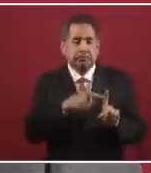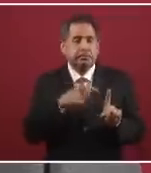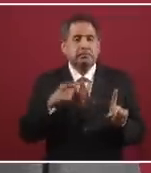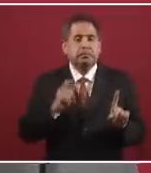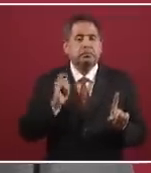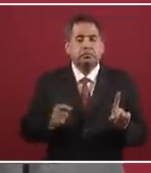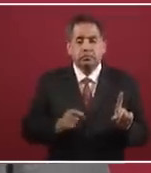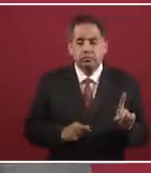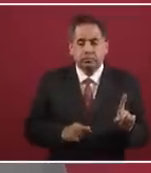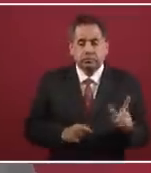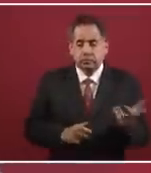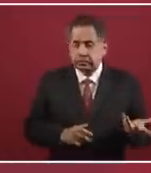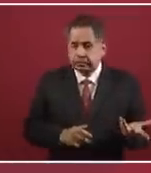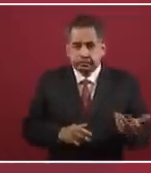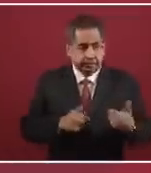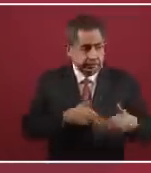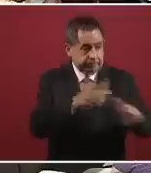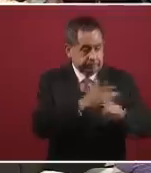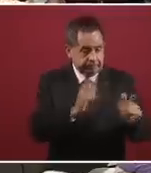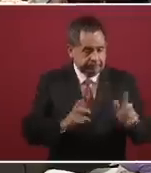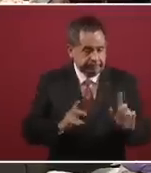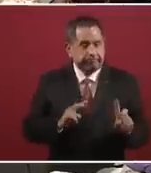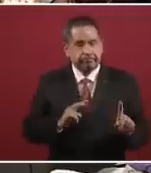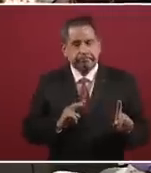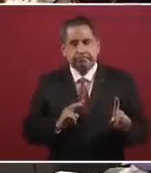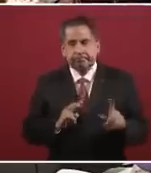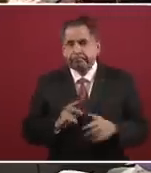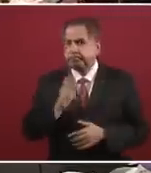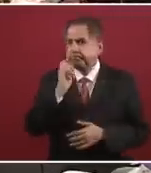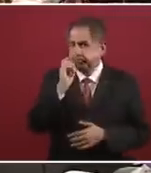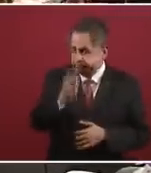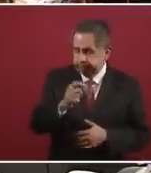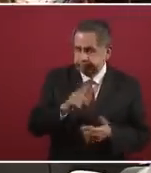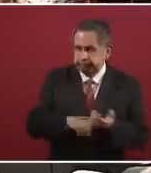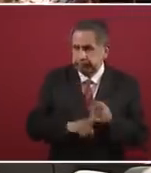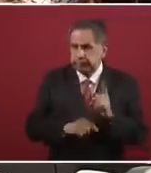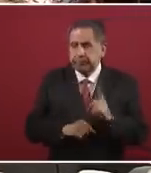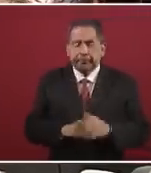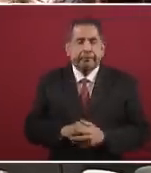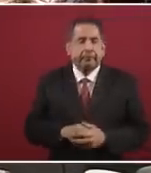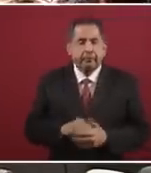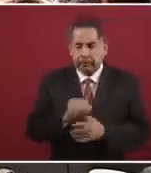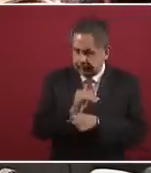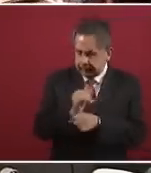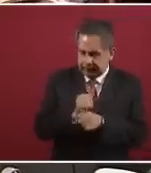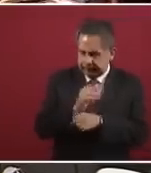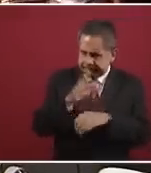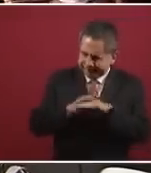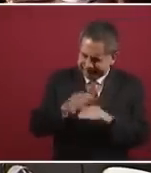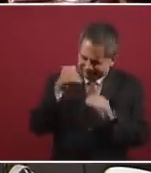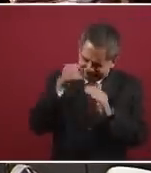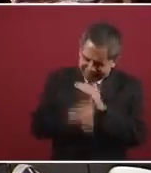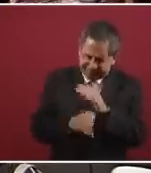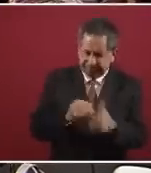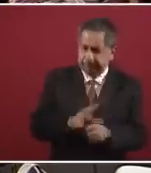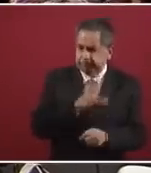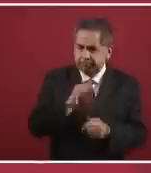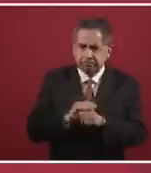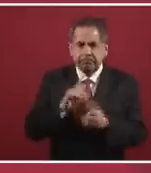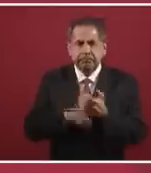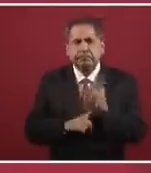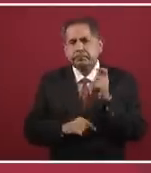que debe meditar una investigación de fondo